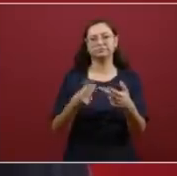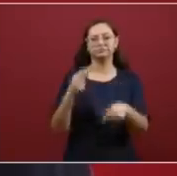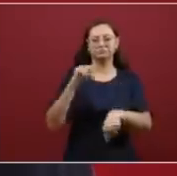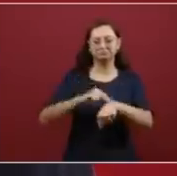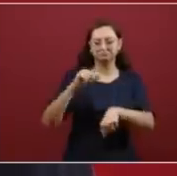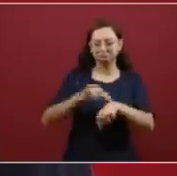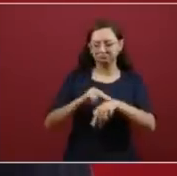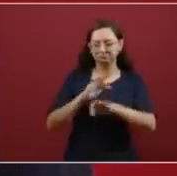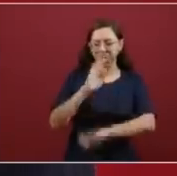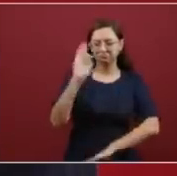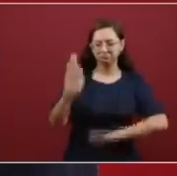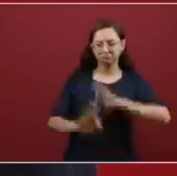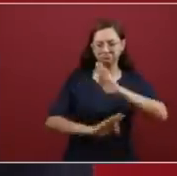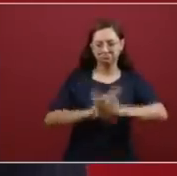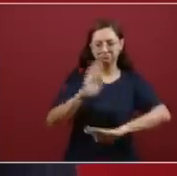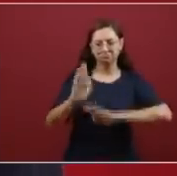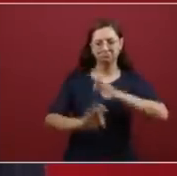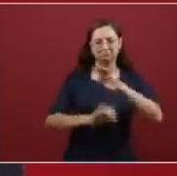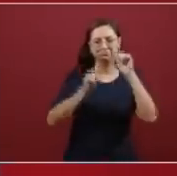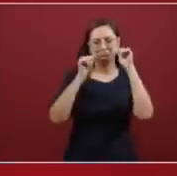médica, sobre todo,